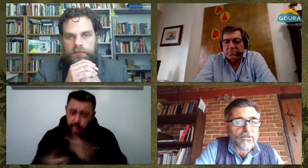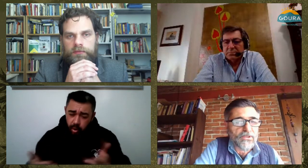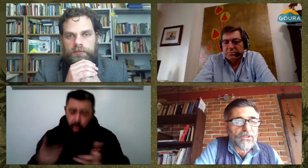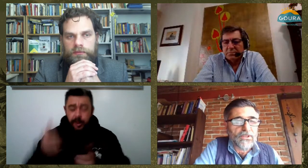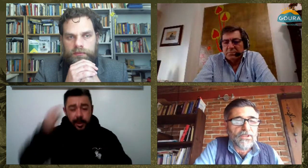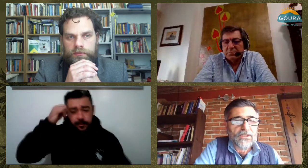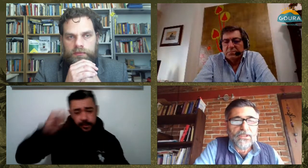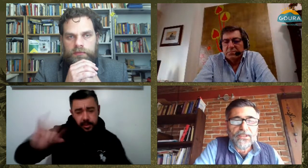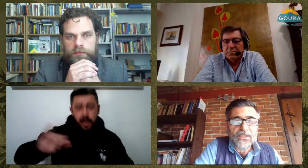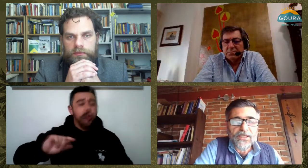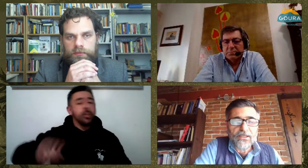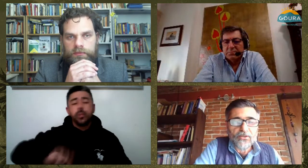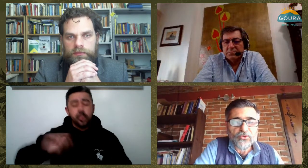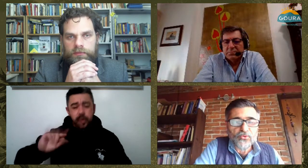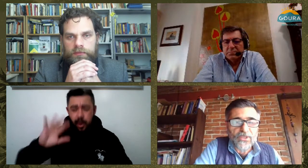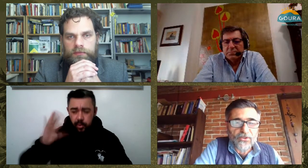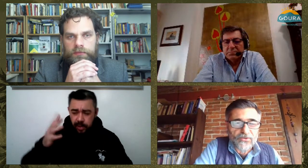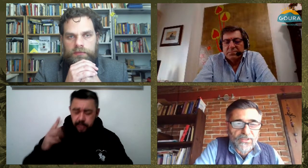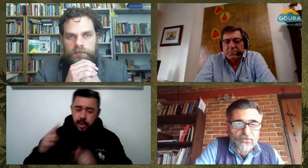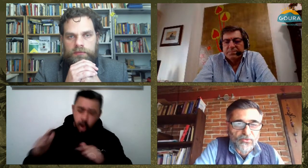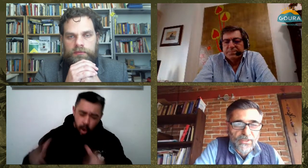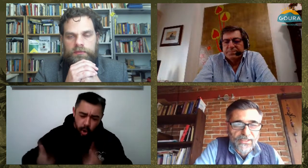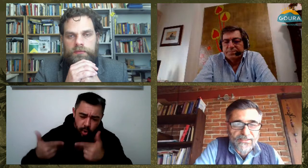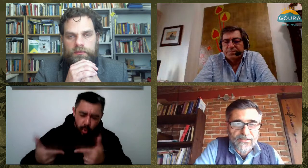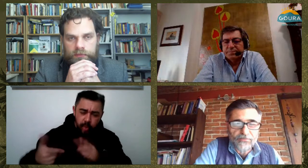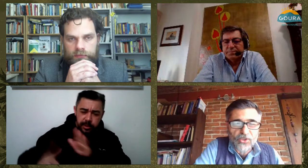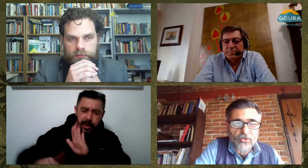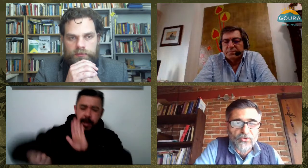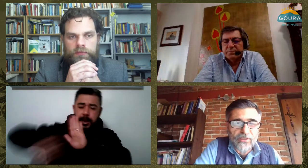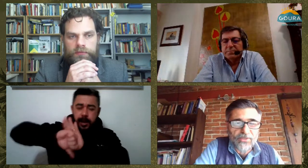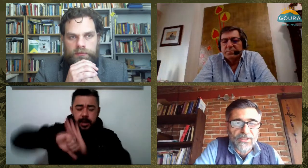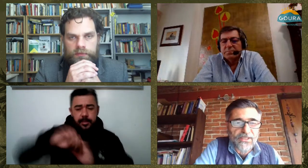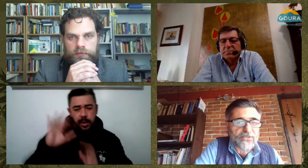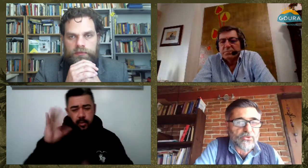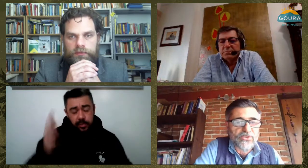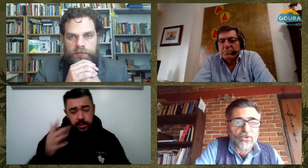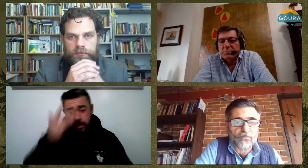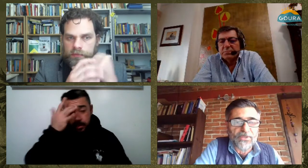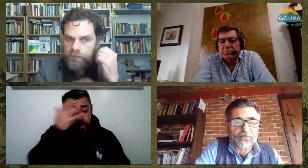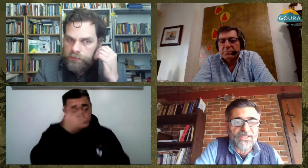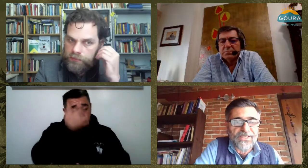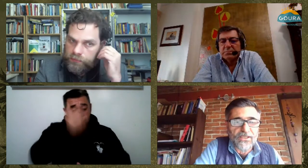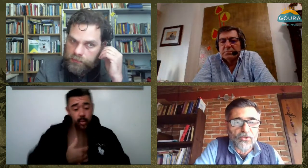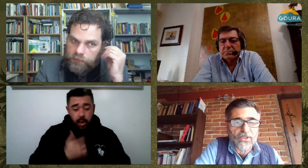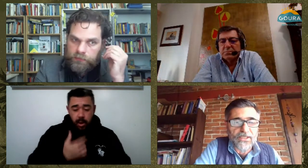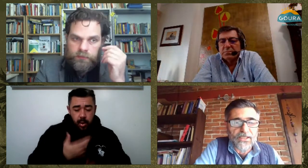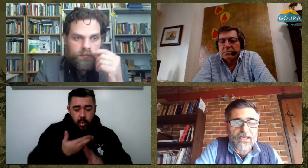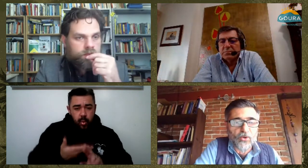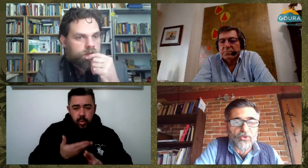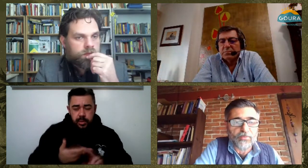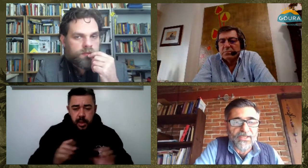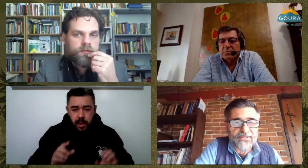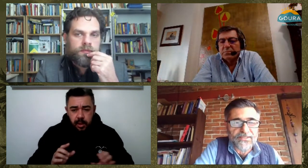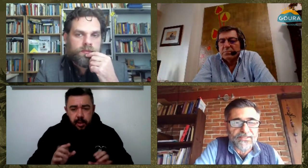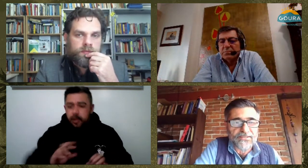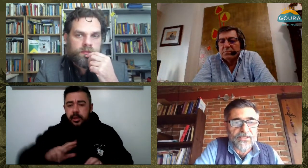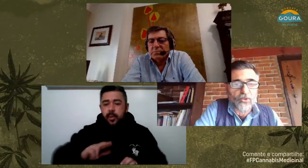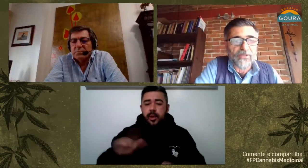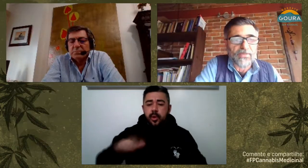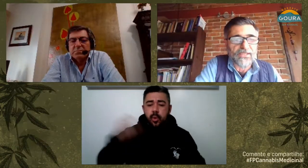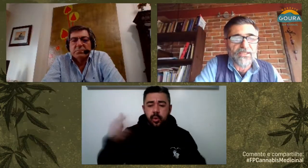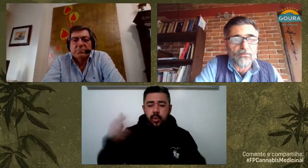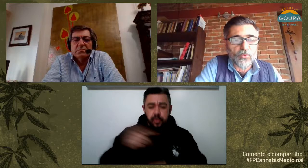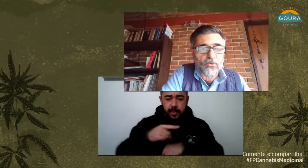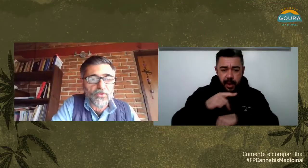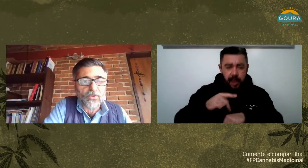criminalización de los usuarios y las usuarias, pero no solamente eso, sino permitiéndole a otros países y a